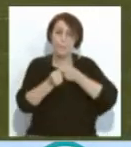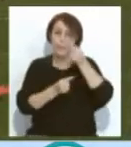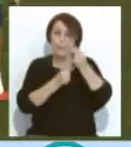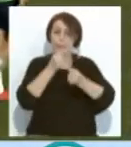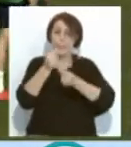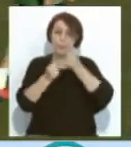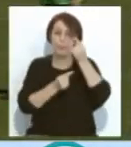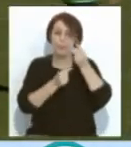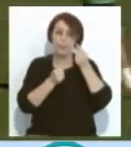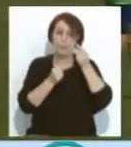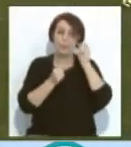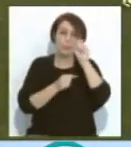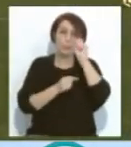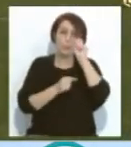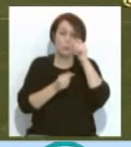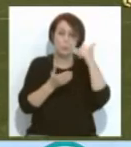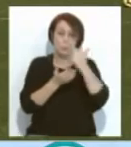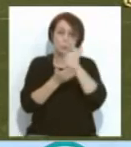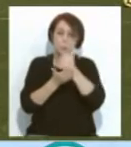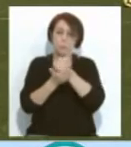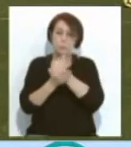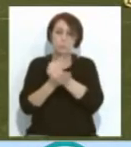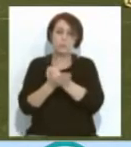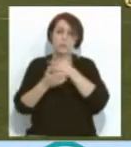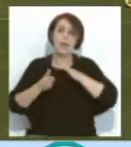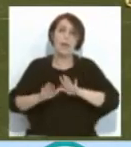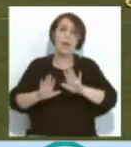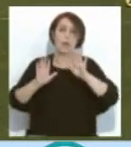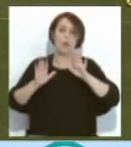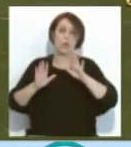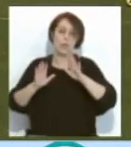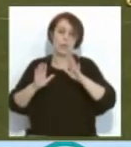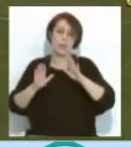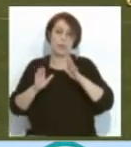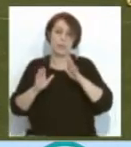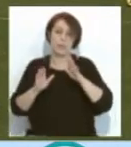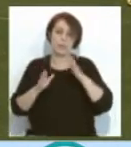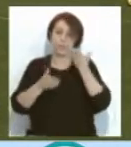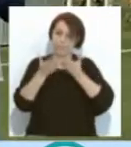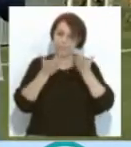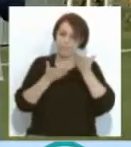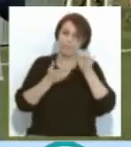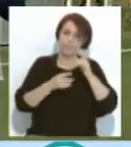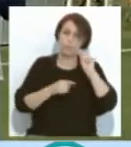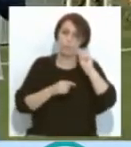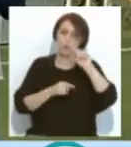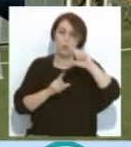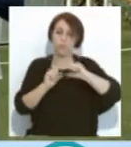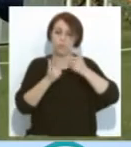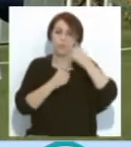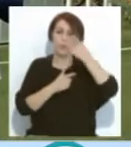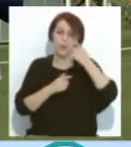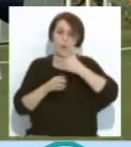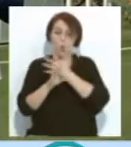fue entrando, fue teniendo minutos que le vinieron muy bien a él, aunque compaginaba los minutos del primer equipo